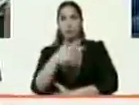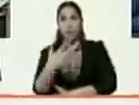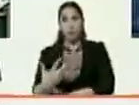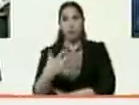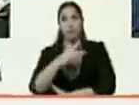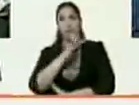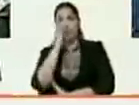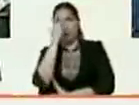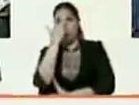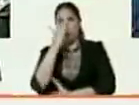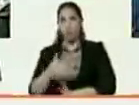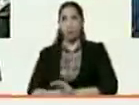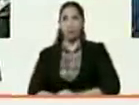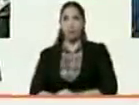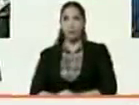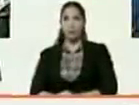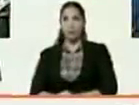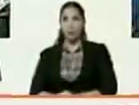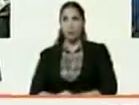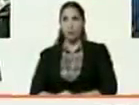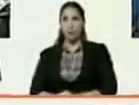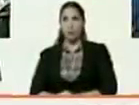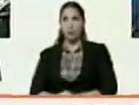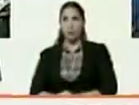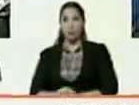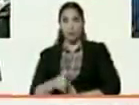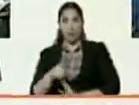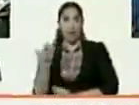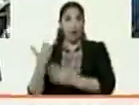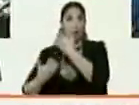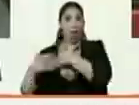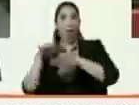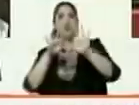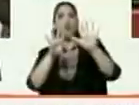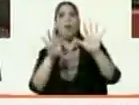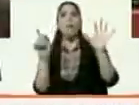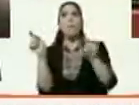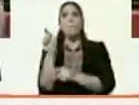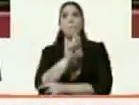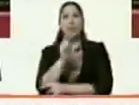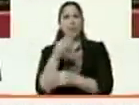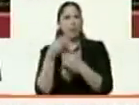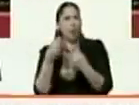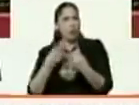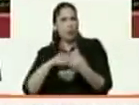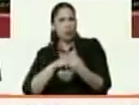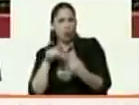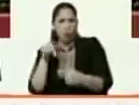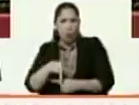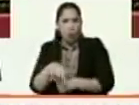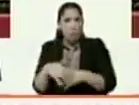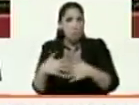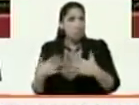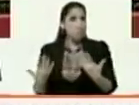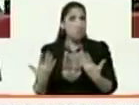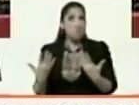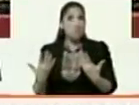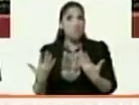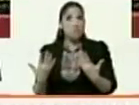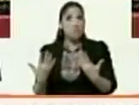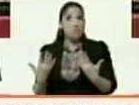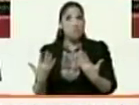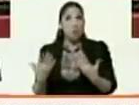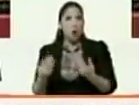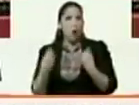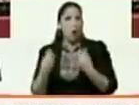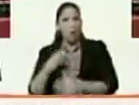febrero. Eso pasaba hace 9 meses. ¿Cómo estamos hoy aquí? ¿Cómo podemos